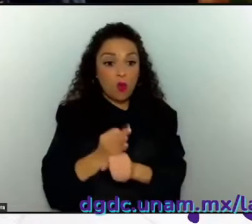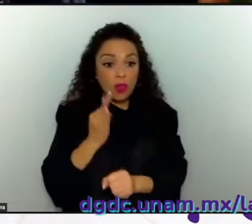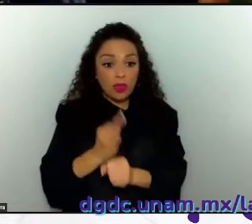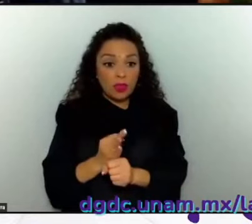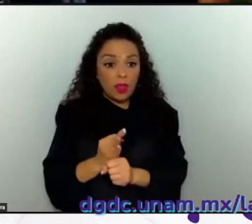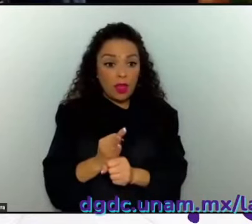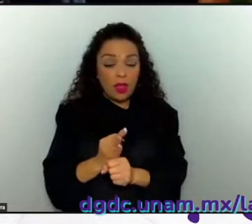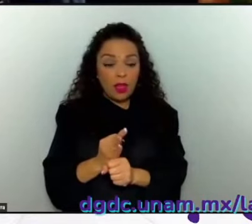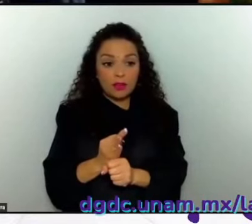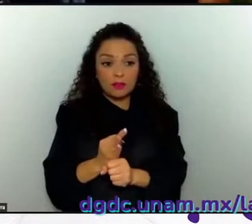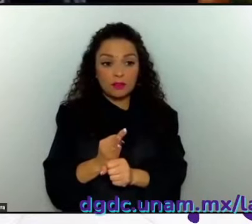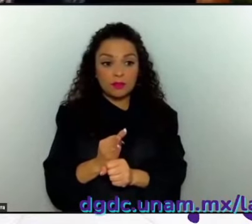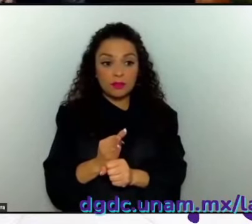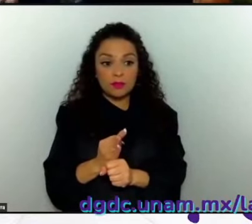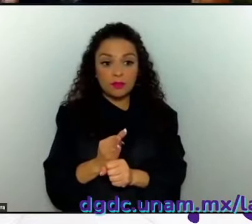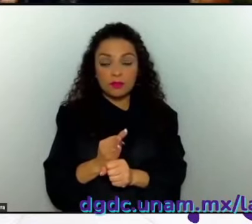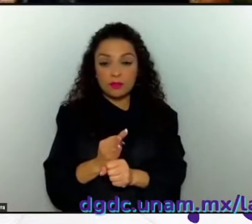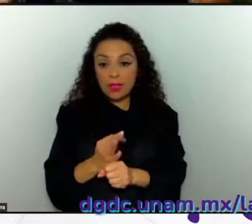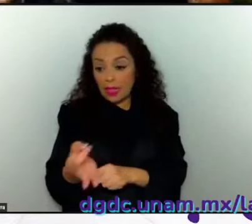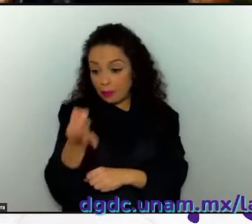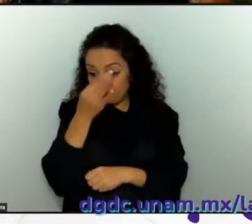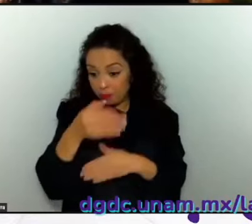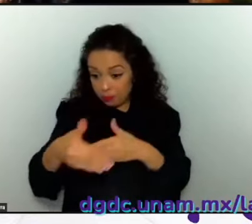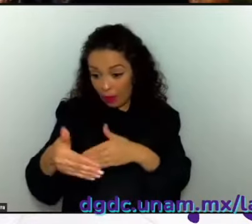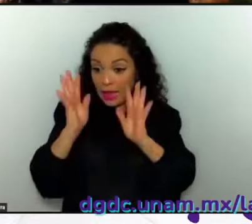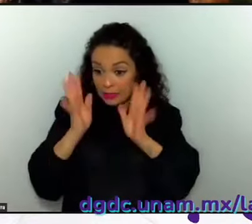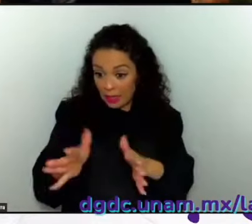no es algo que esté a la vuelta de la esquina.